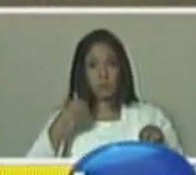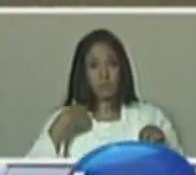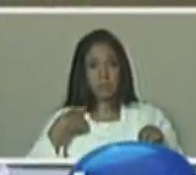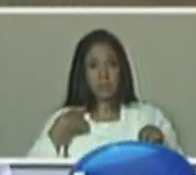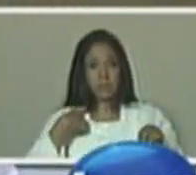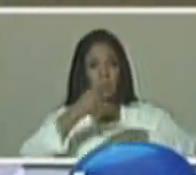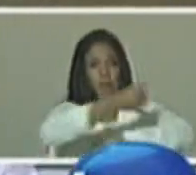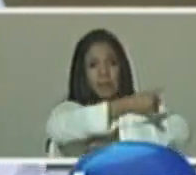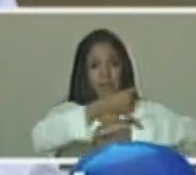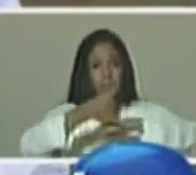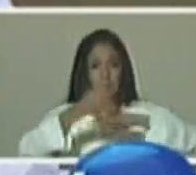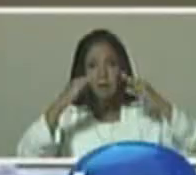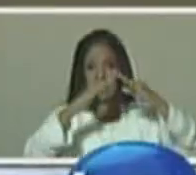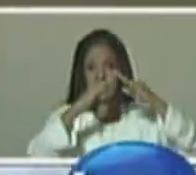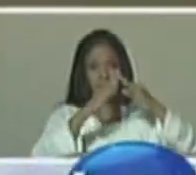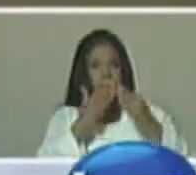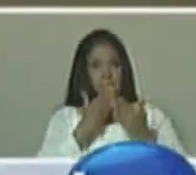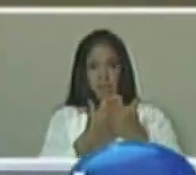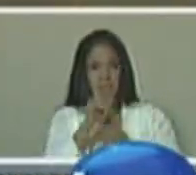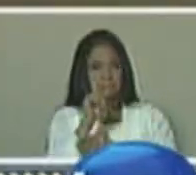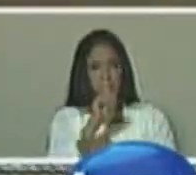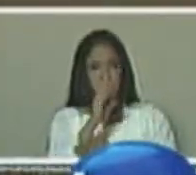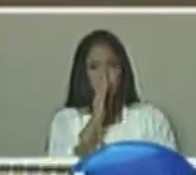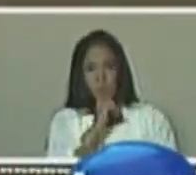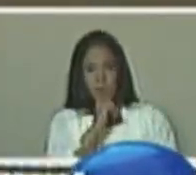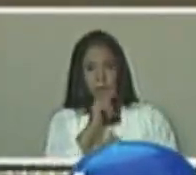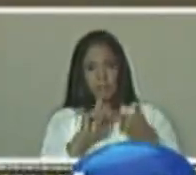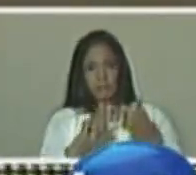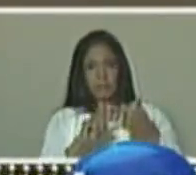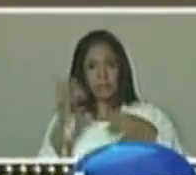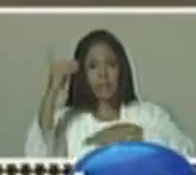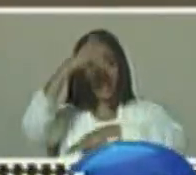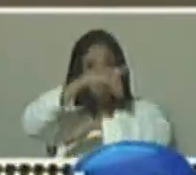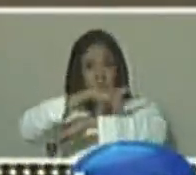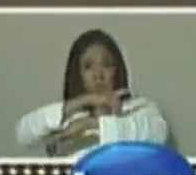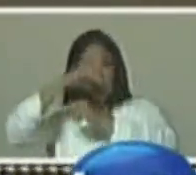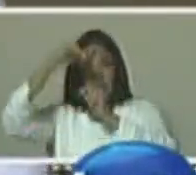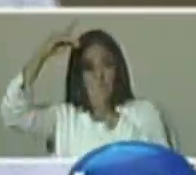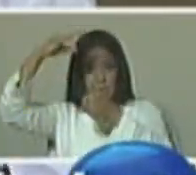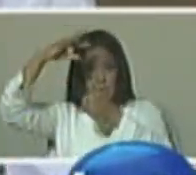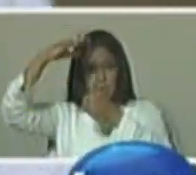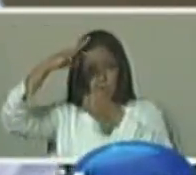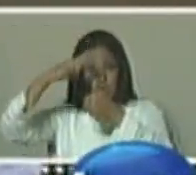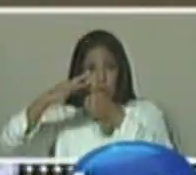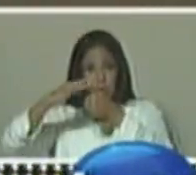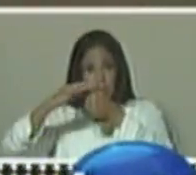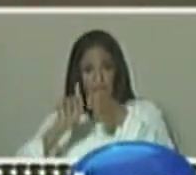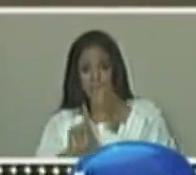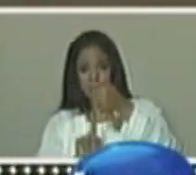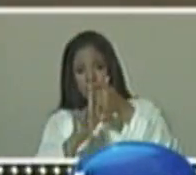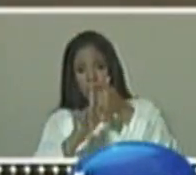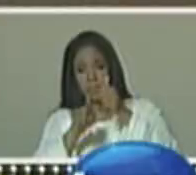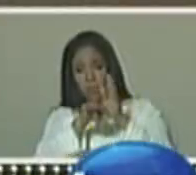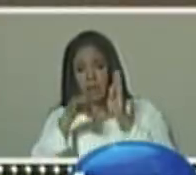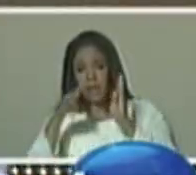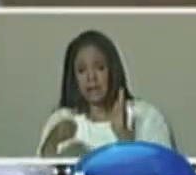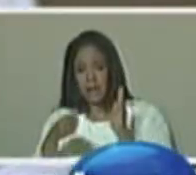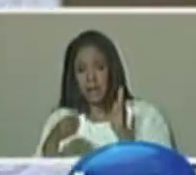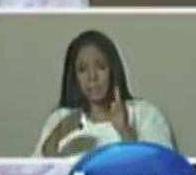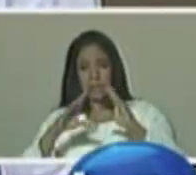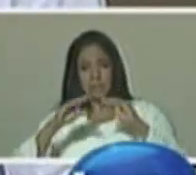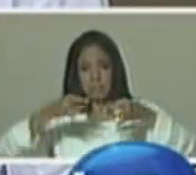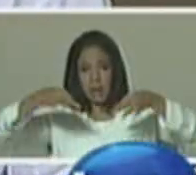adecuadas. En mi comarca, en un día lluvioso, se moja nuestra cama,